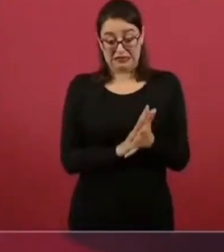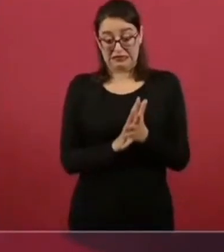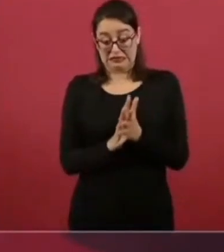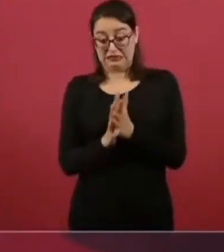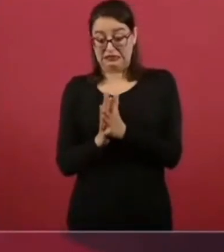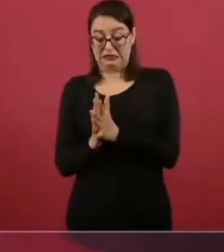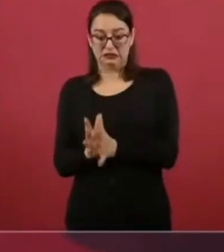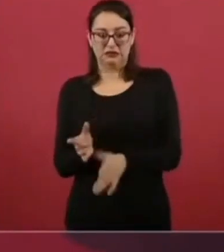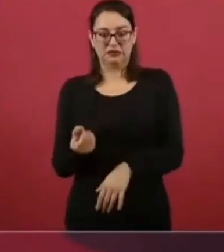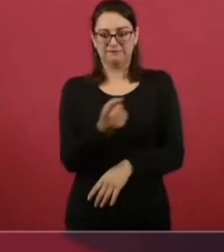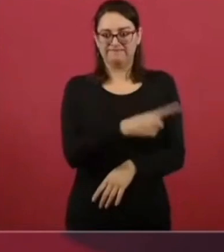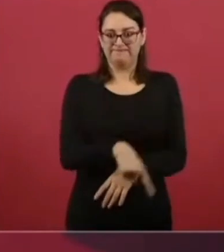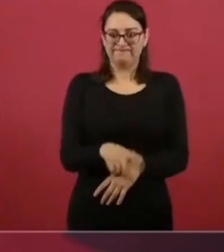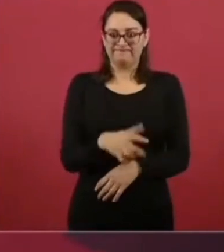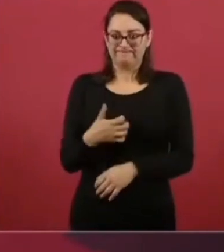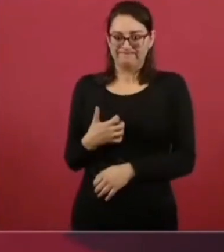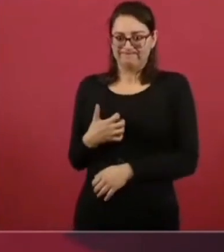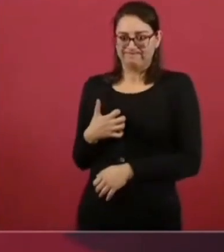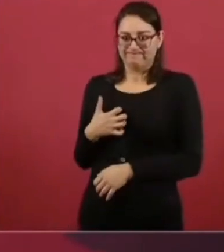también ellos han ido cambiando.